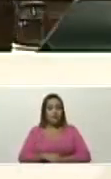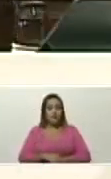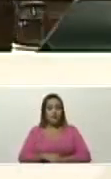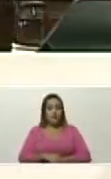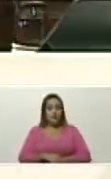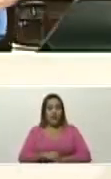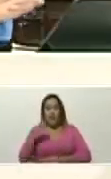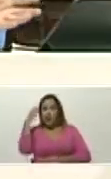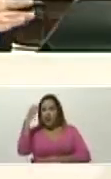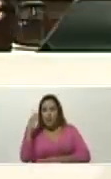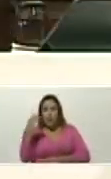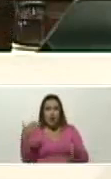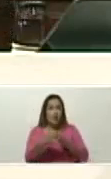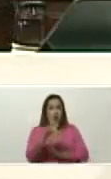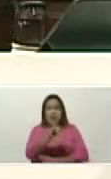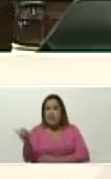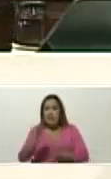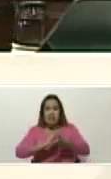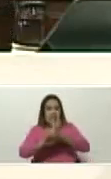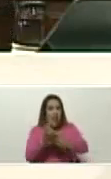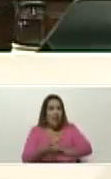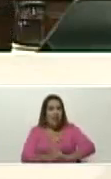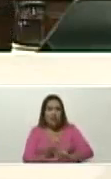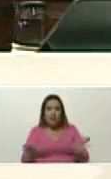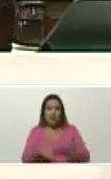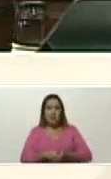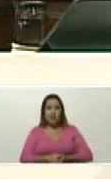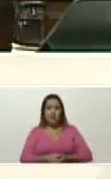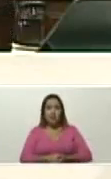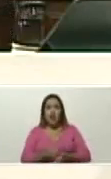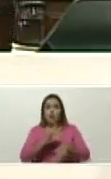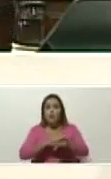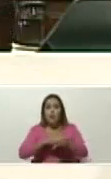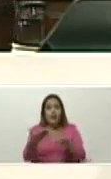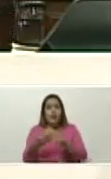Prácticamente en Europa la izquierda ha desaparecido, porque terminó